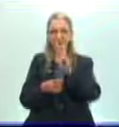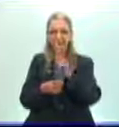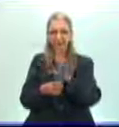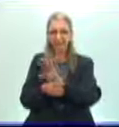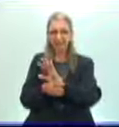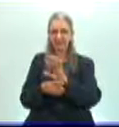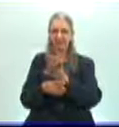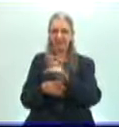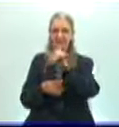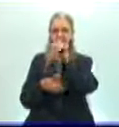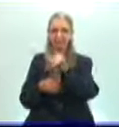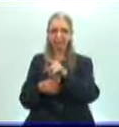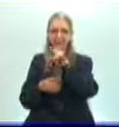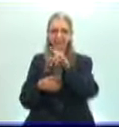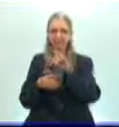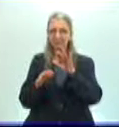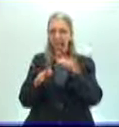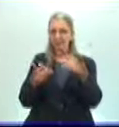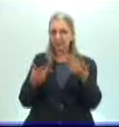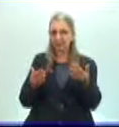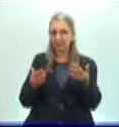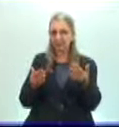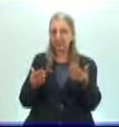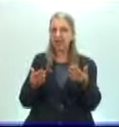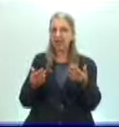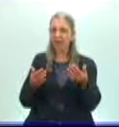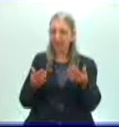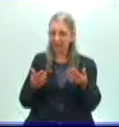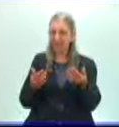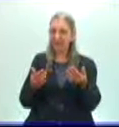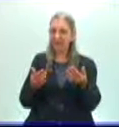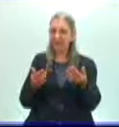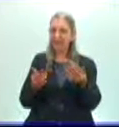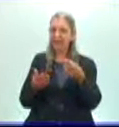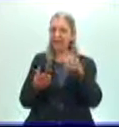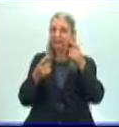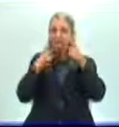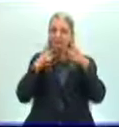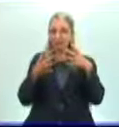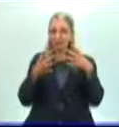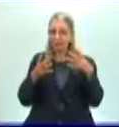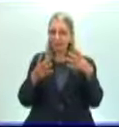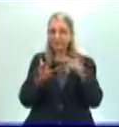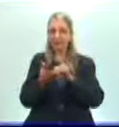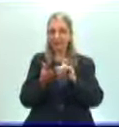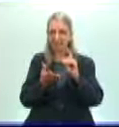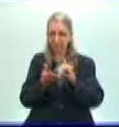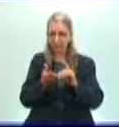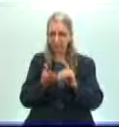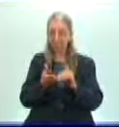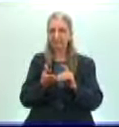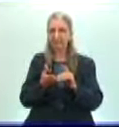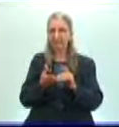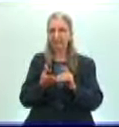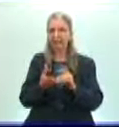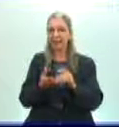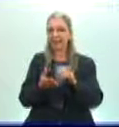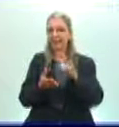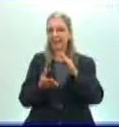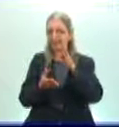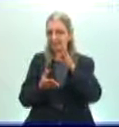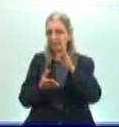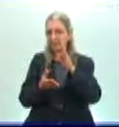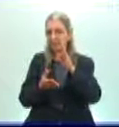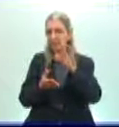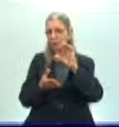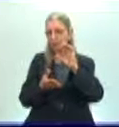tenemos, importante tener claro que si conocemos que BE es 4 y BC no lo conozco